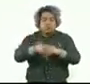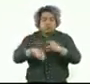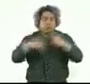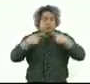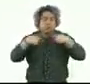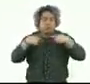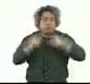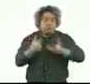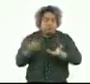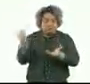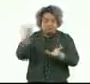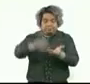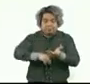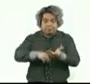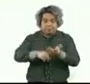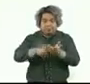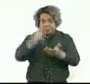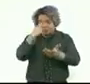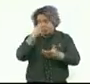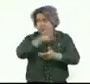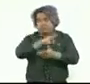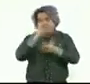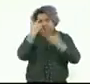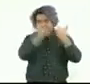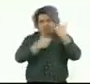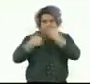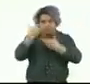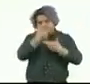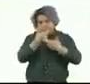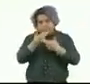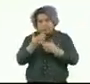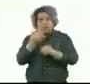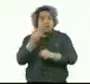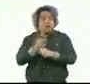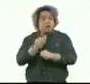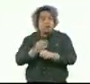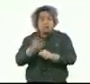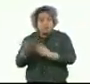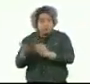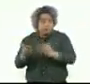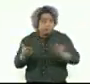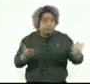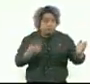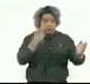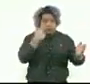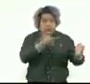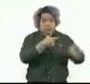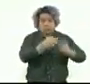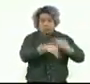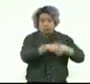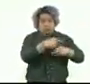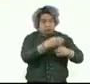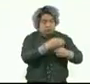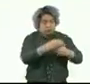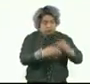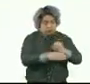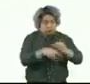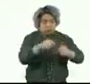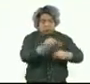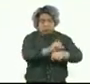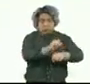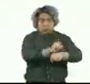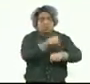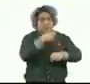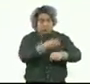Y este sería el equipo con el que están equipadas las unidades